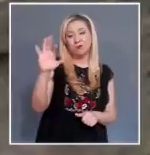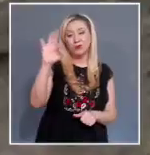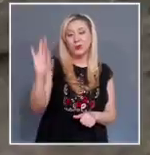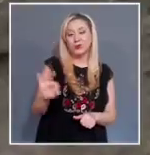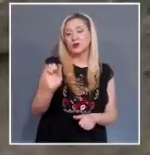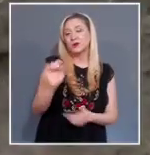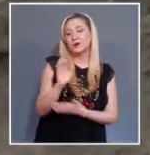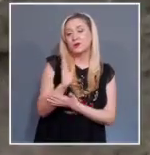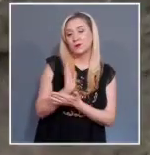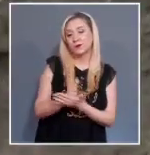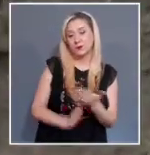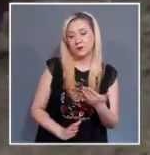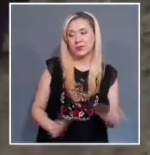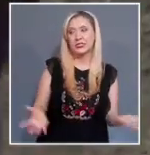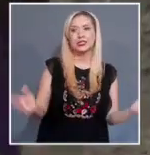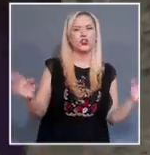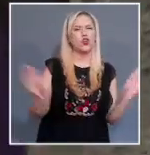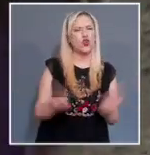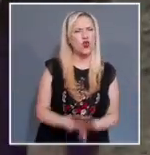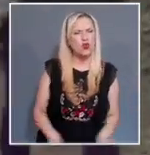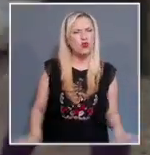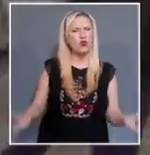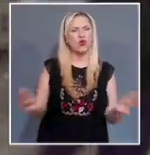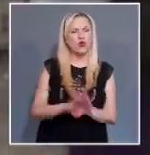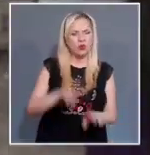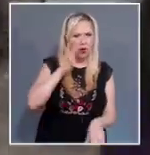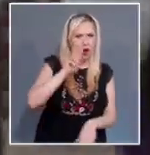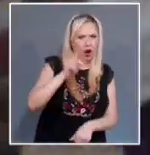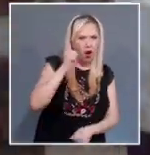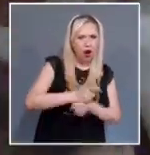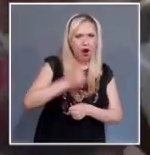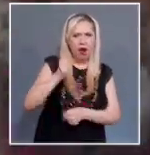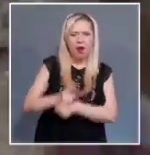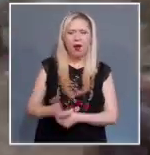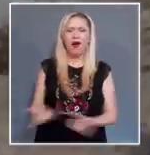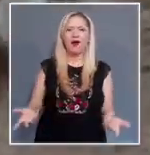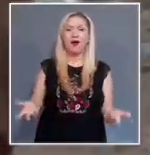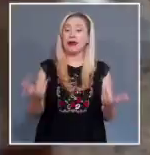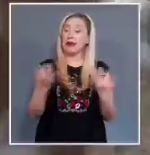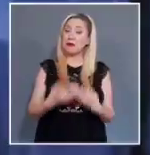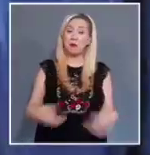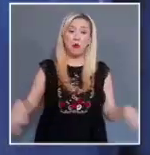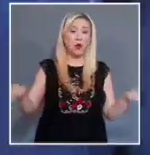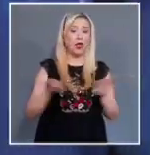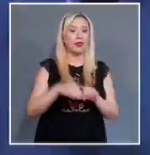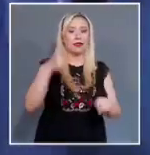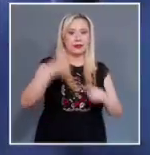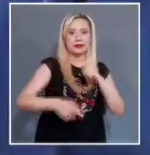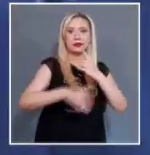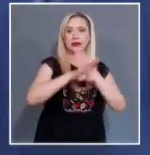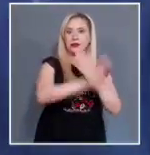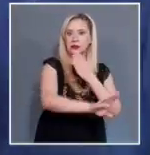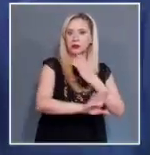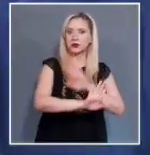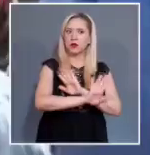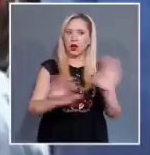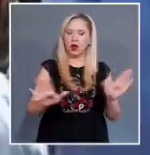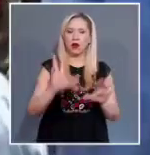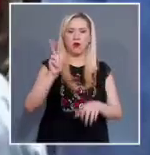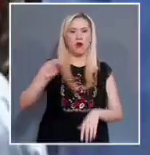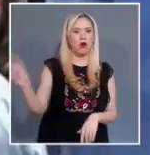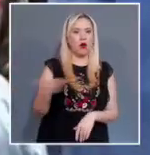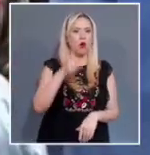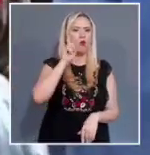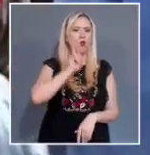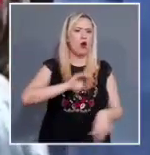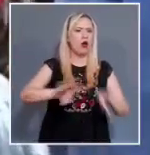para abordar los factores de riesgo, o tan siquiera intentarlo, es fundamental para combatir y prevenir la esclavitud moderna. Para ello, es necesaria la